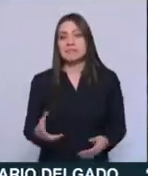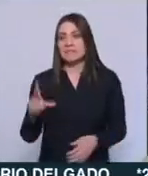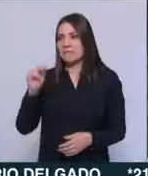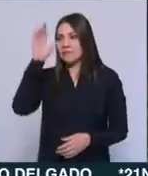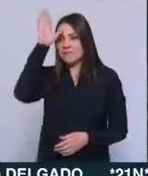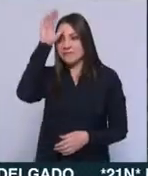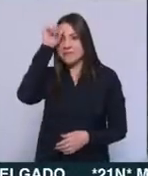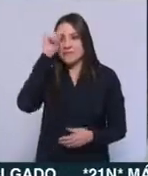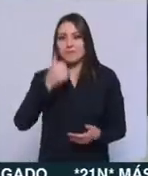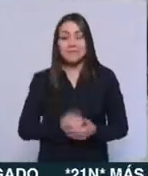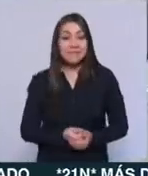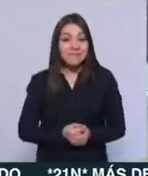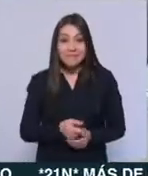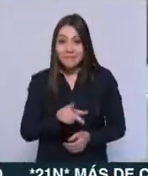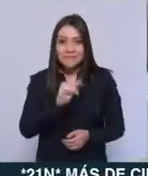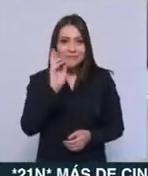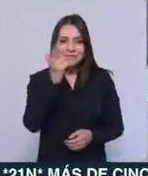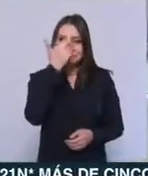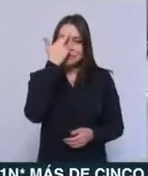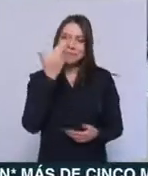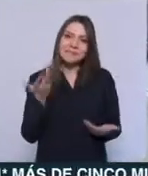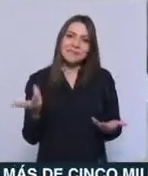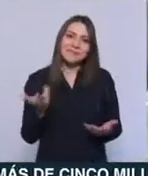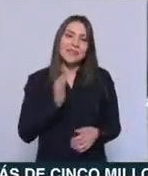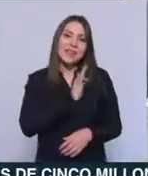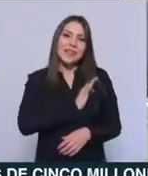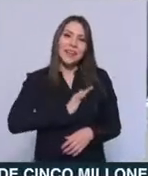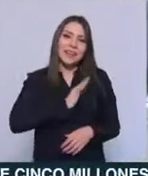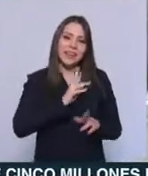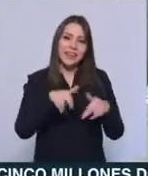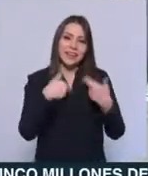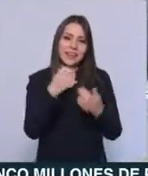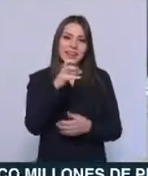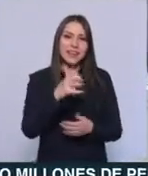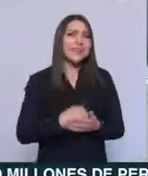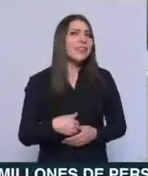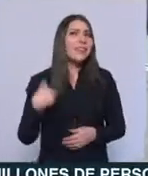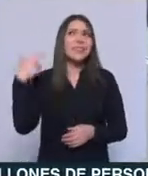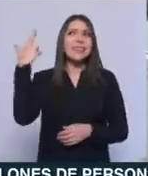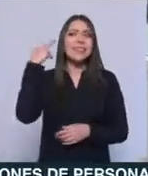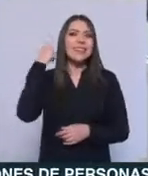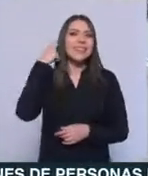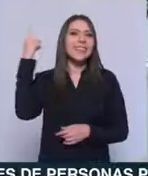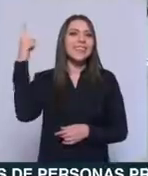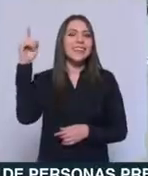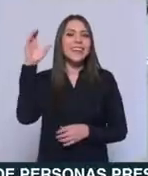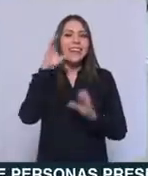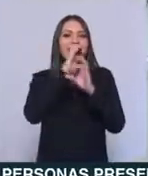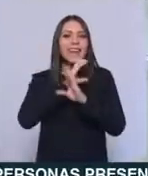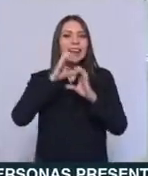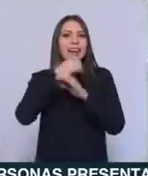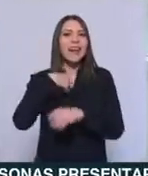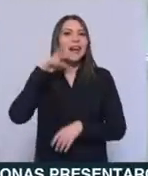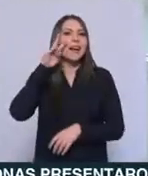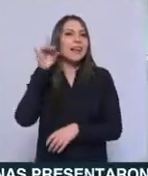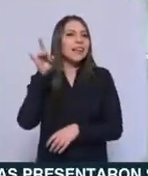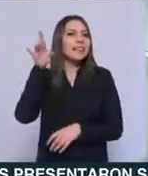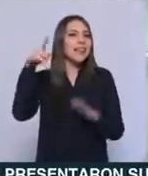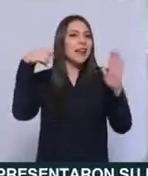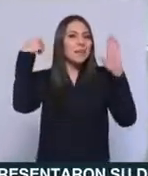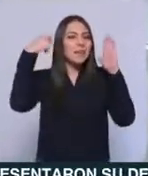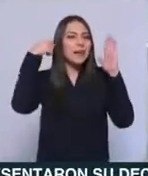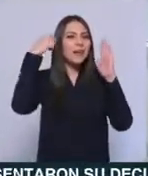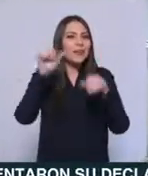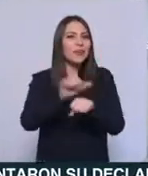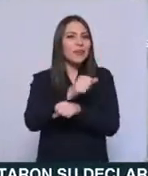no te acuerdas lo que te dijo? Bueno, felicidades por la pelota. Reconozco esa canción, es una película que ya he visto, una de Cars.